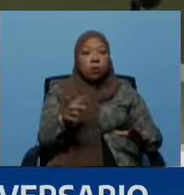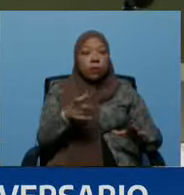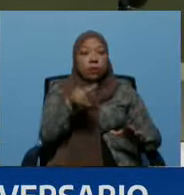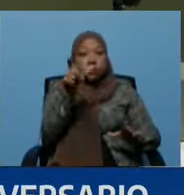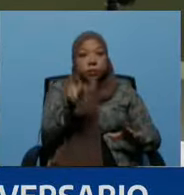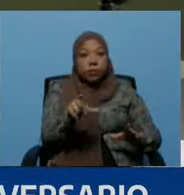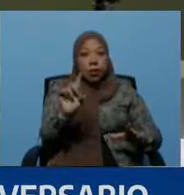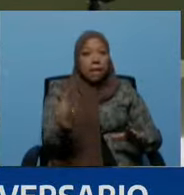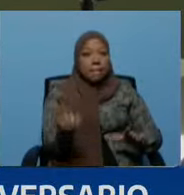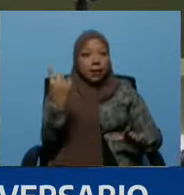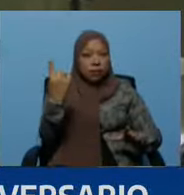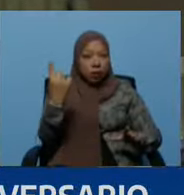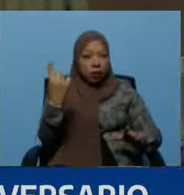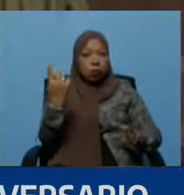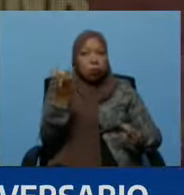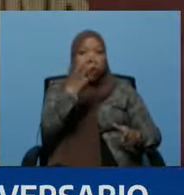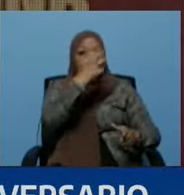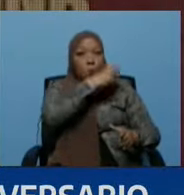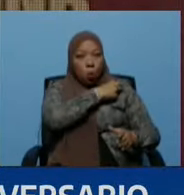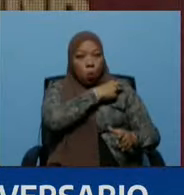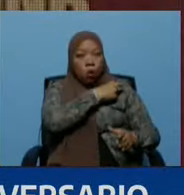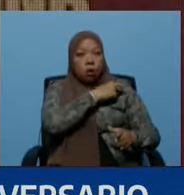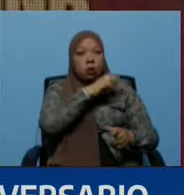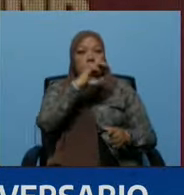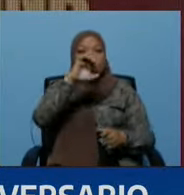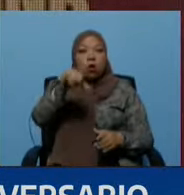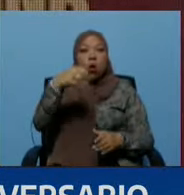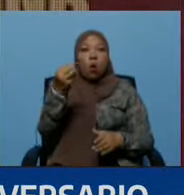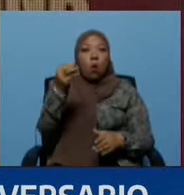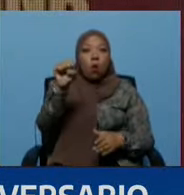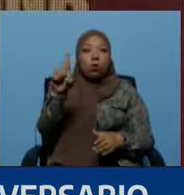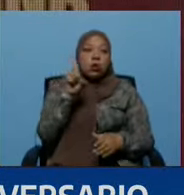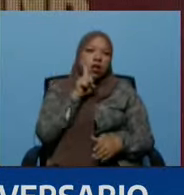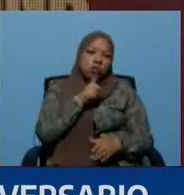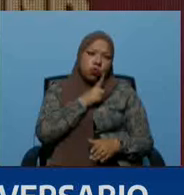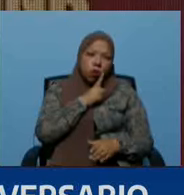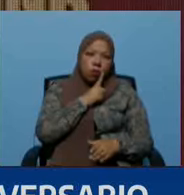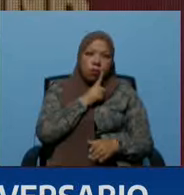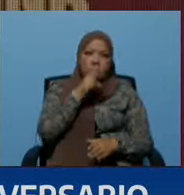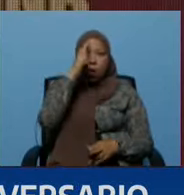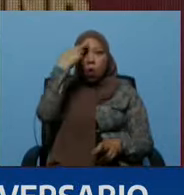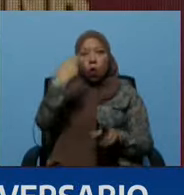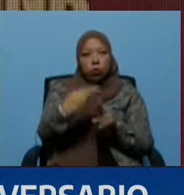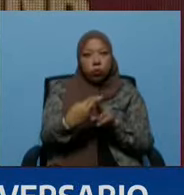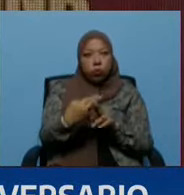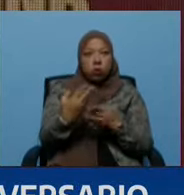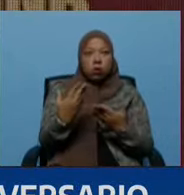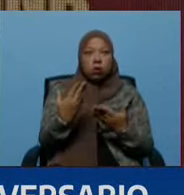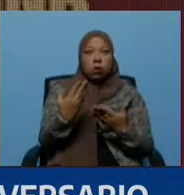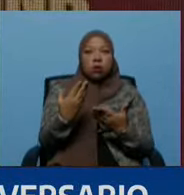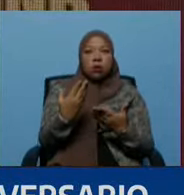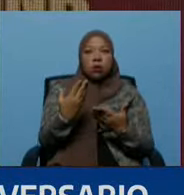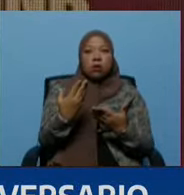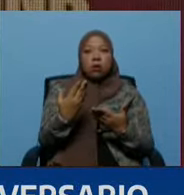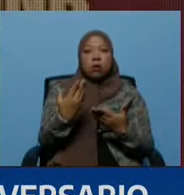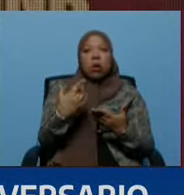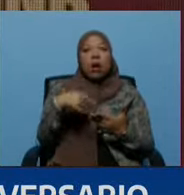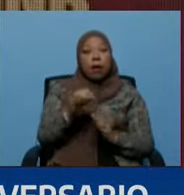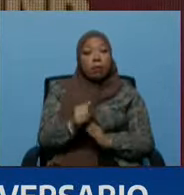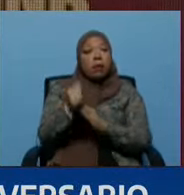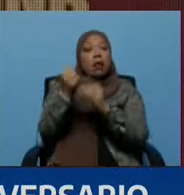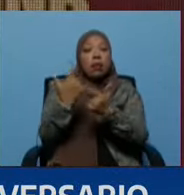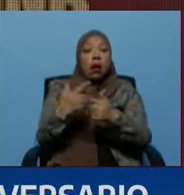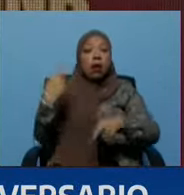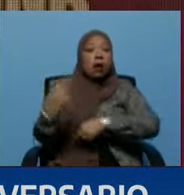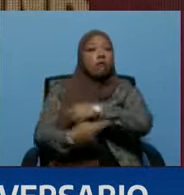sargento primero, José Antonio Torrens Blanca, honor y gloria, lo declaro mártir de